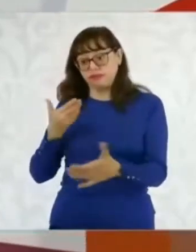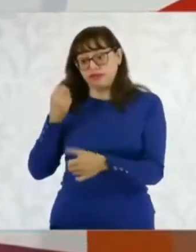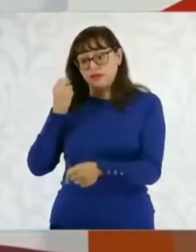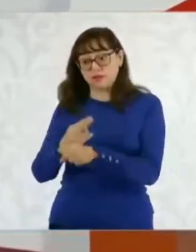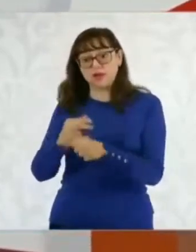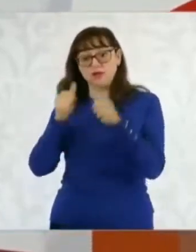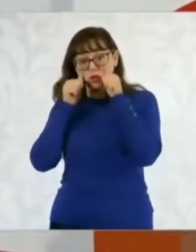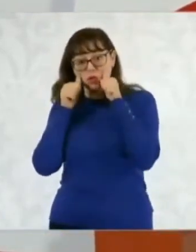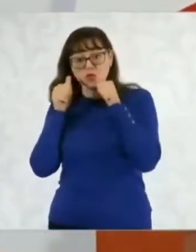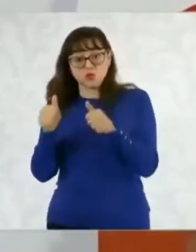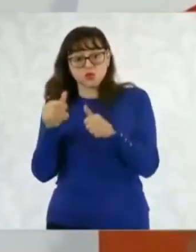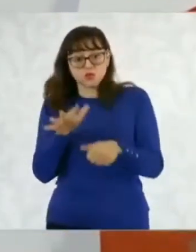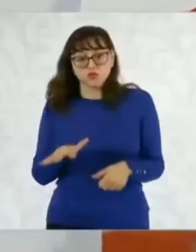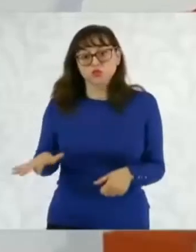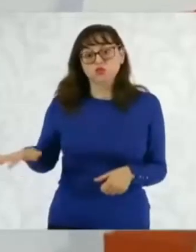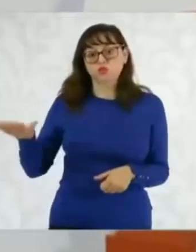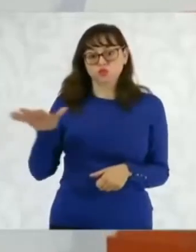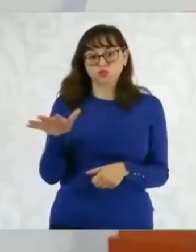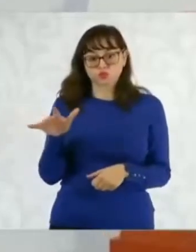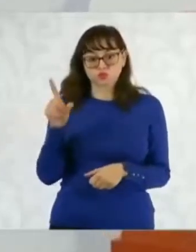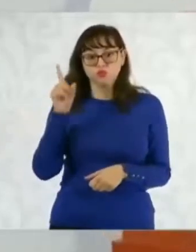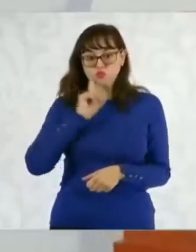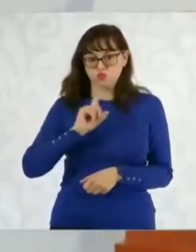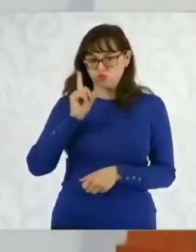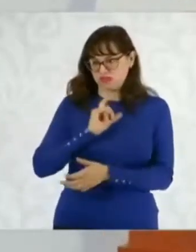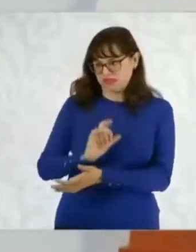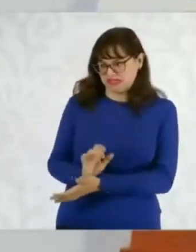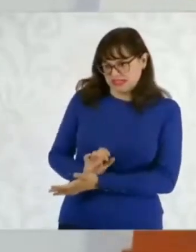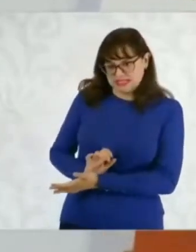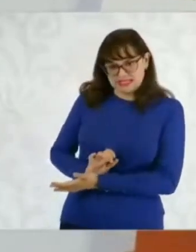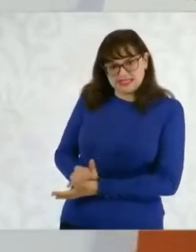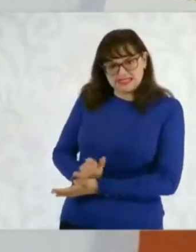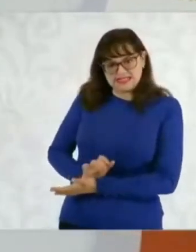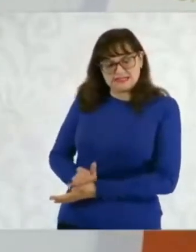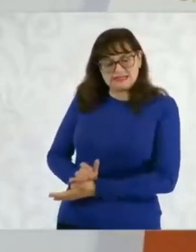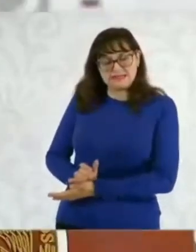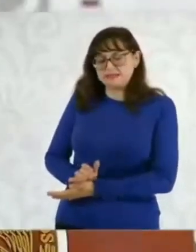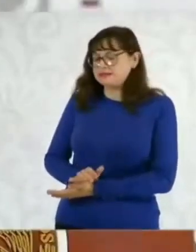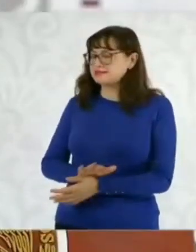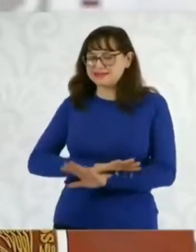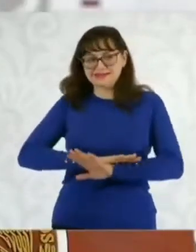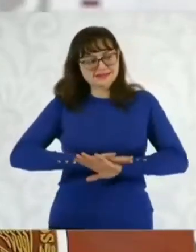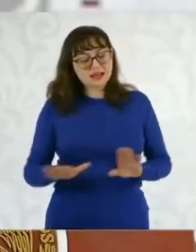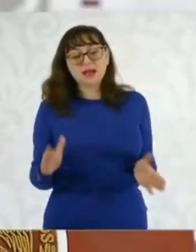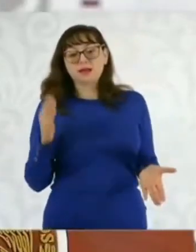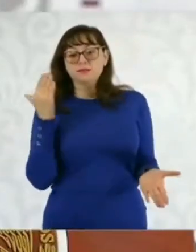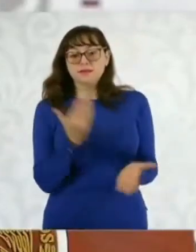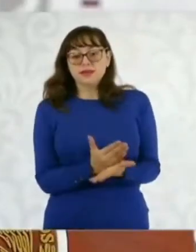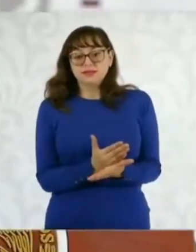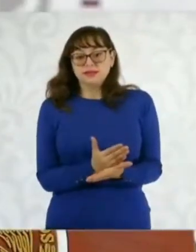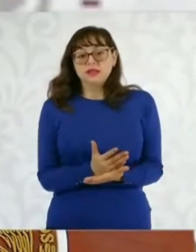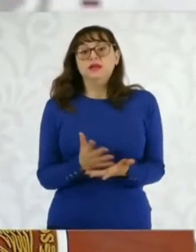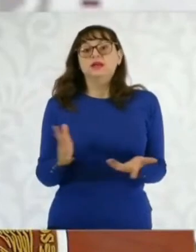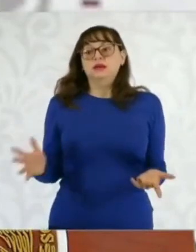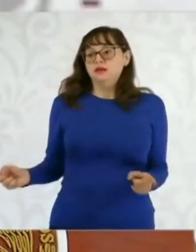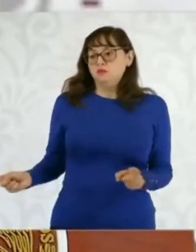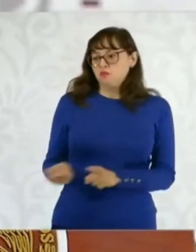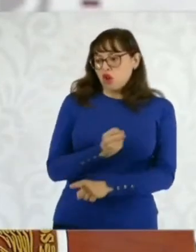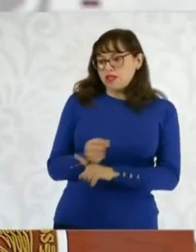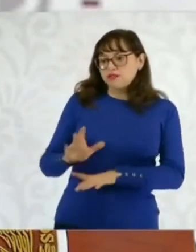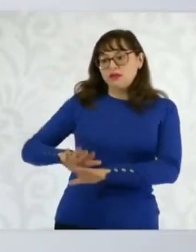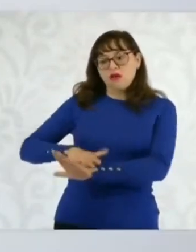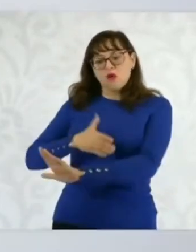decir, que nunca nadie discrimine a una mujer, que se erradique la violencia contra